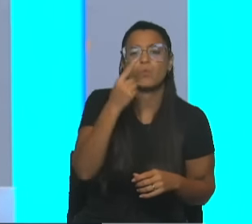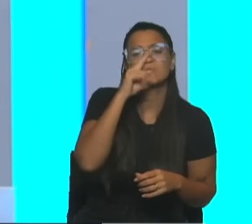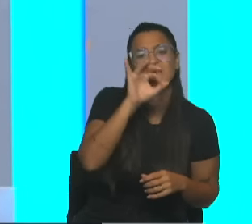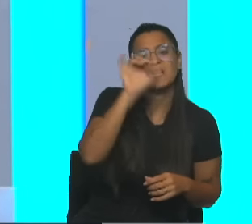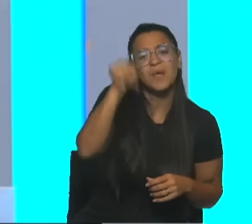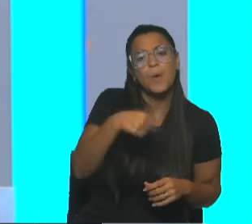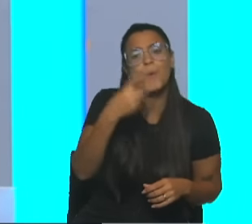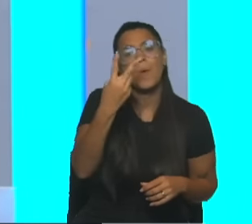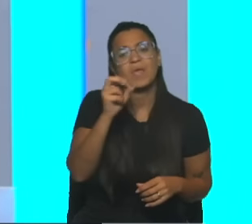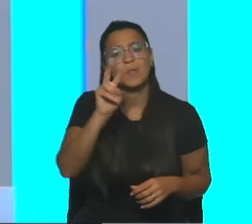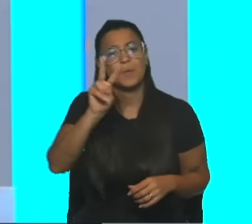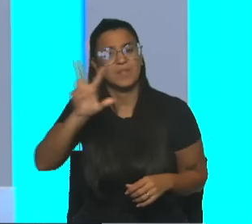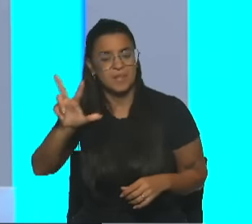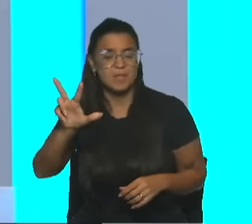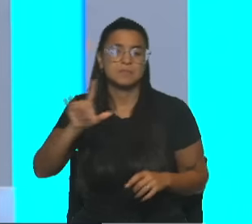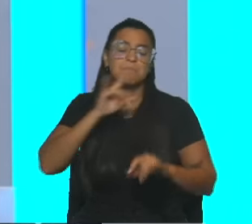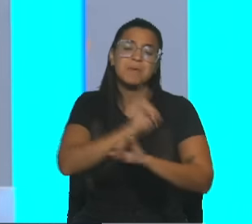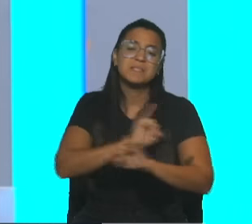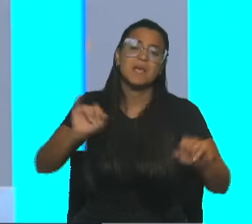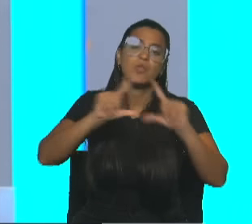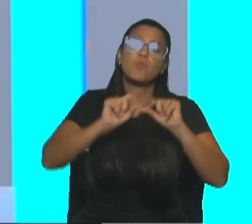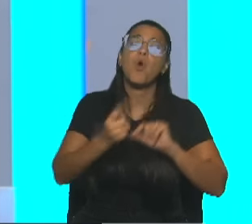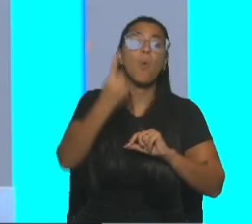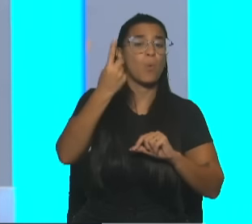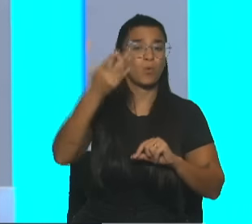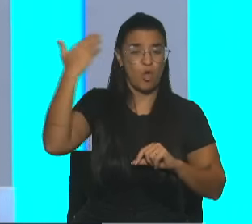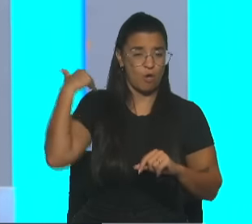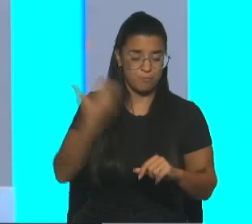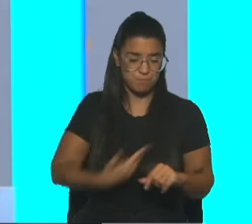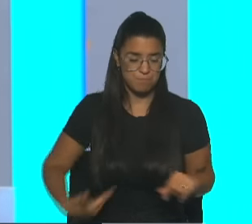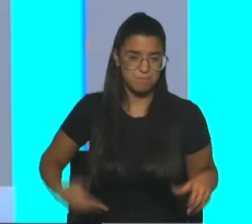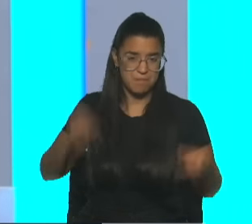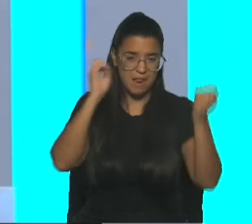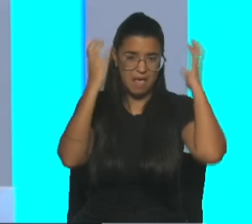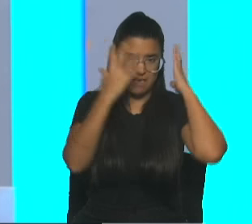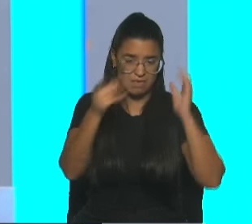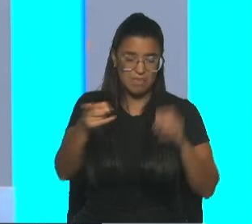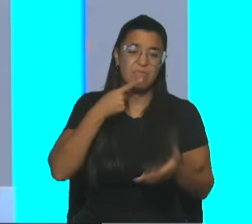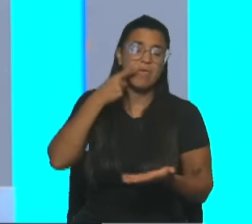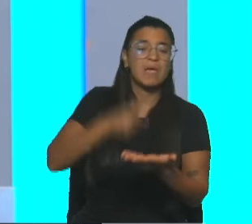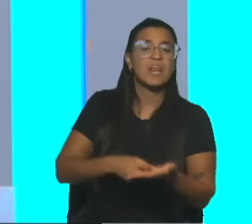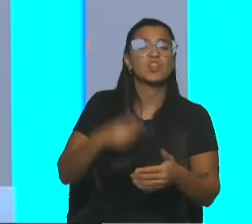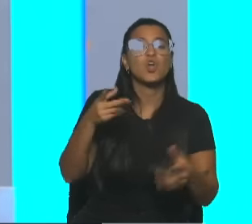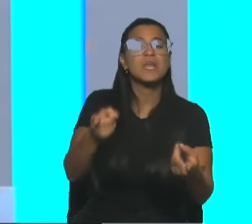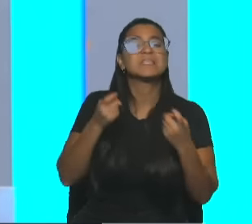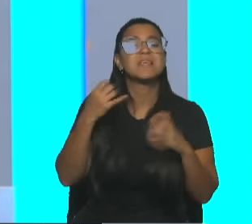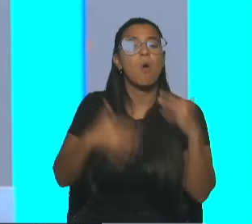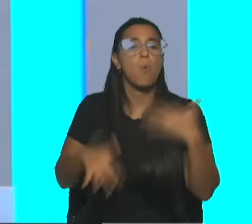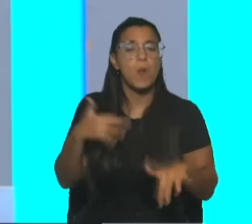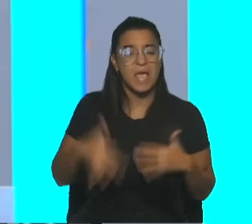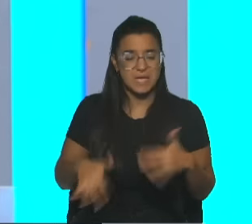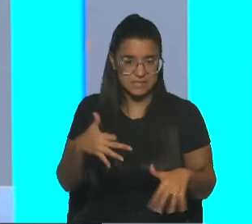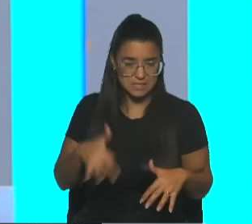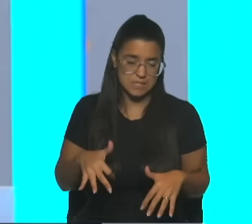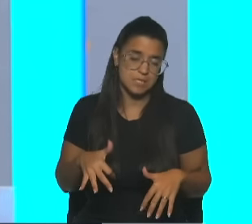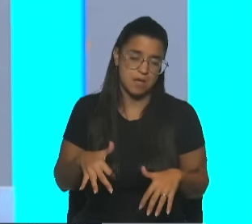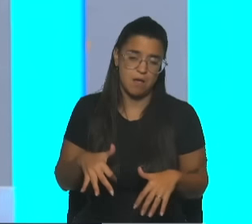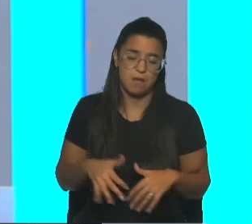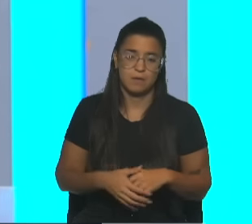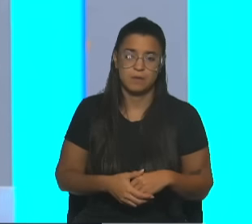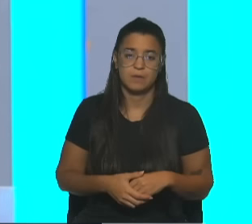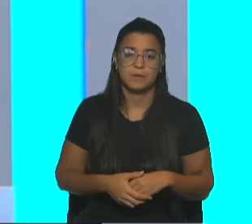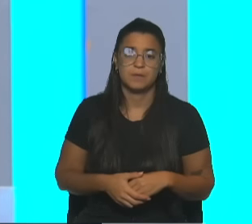23 el mensaje número uno del el presidente Javier Miley el el decreto de necesidad de urgencia que eh generó la